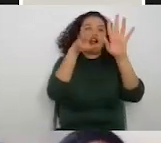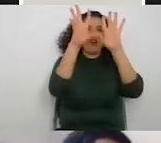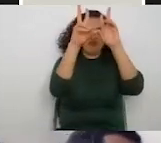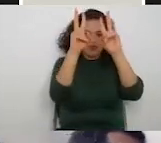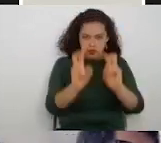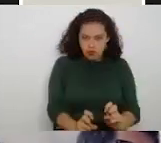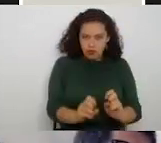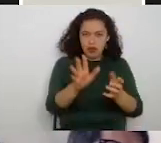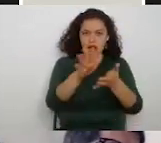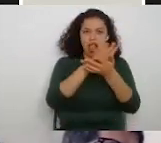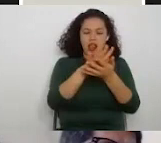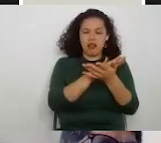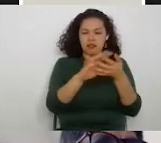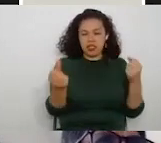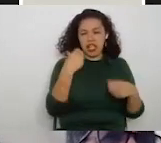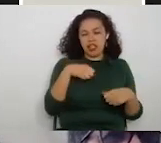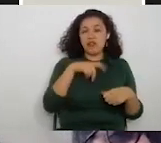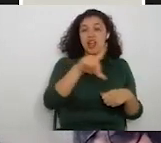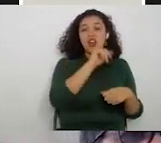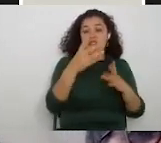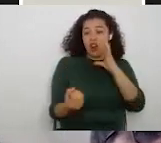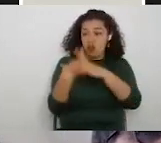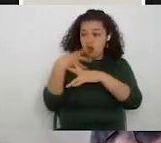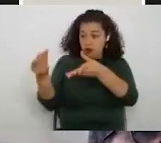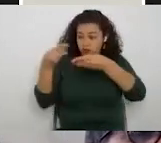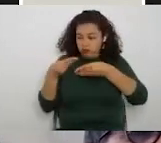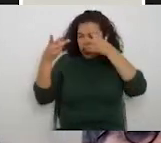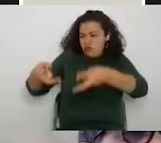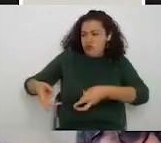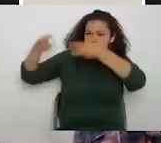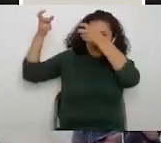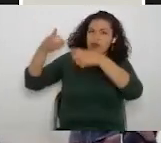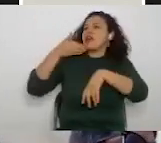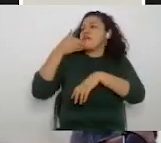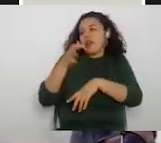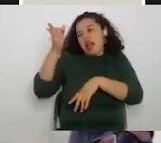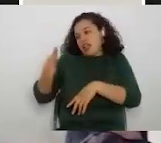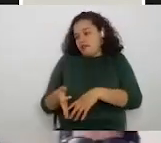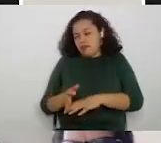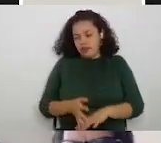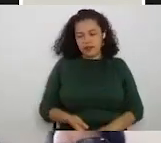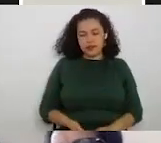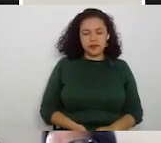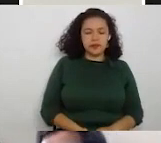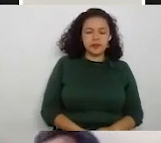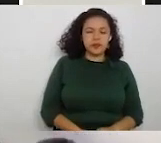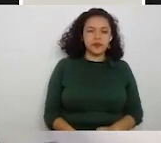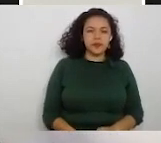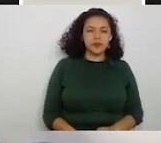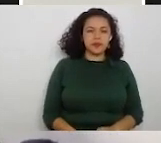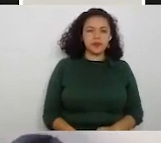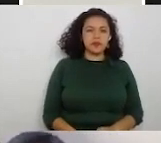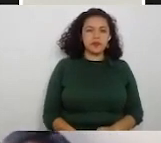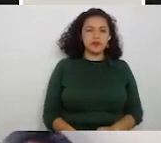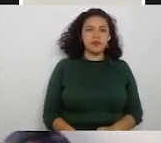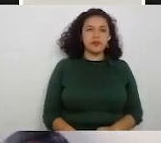los documentos obsoletos e incorpora los nuevos, ¿no? Que ya fueron debidamente autorizados y validados sus cambios.